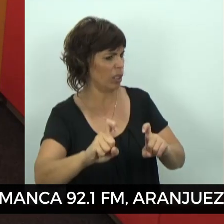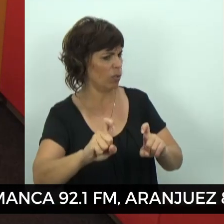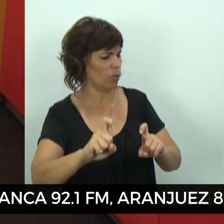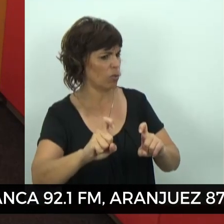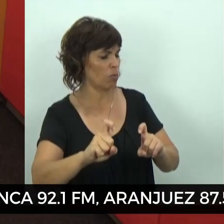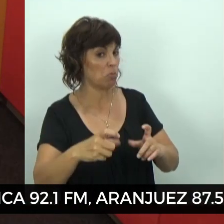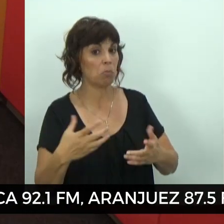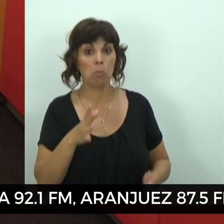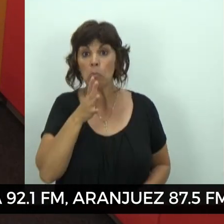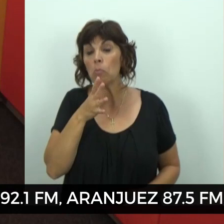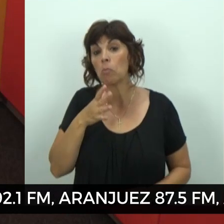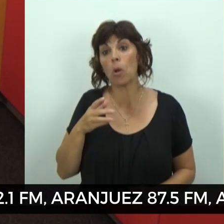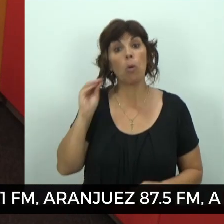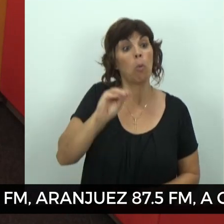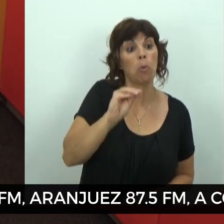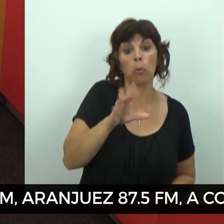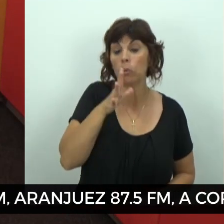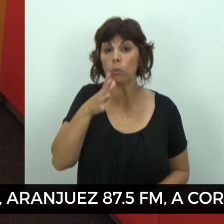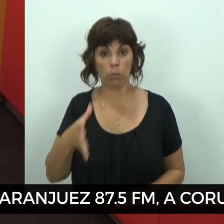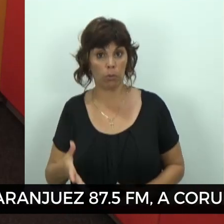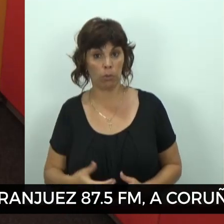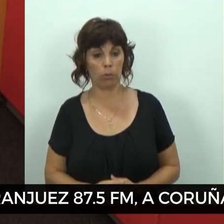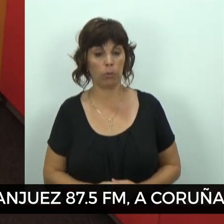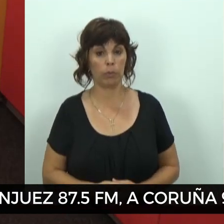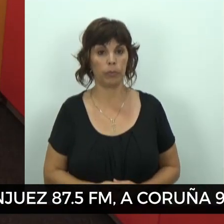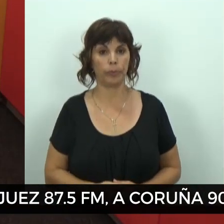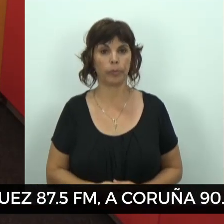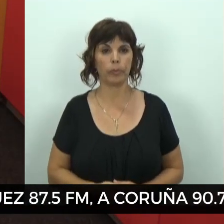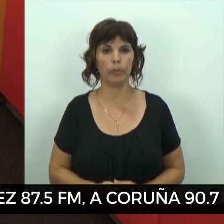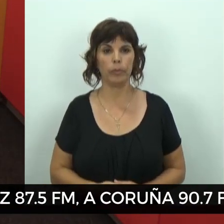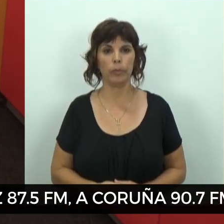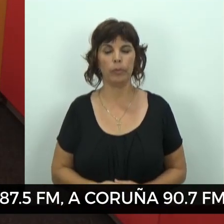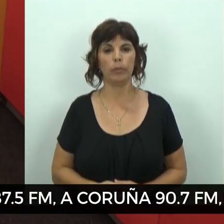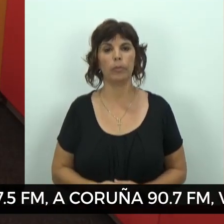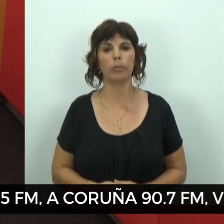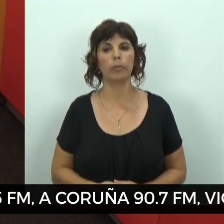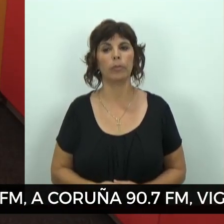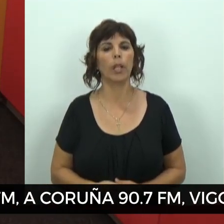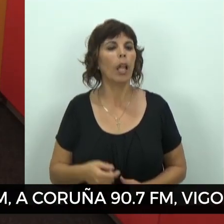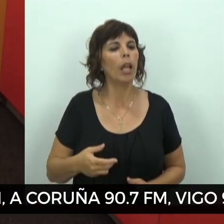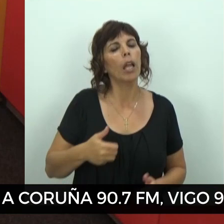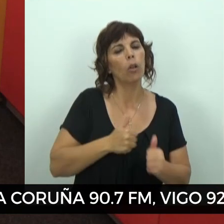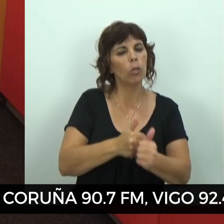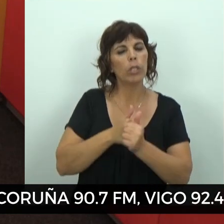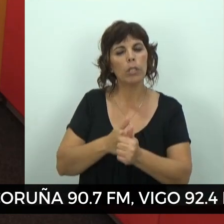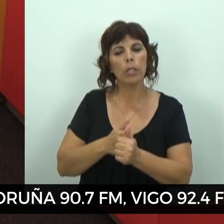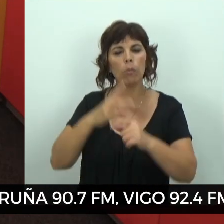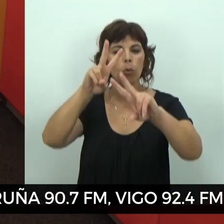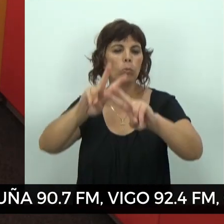Ellos podían observar una cosa, que luego 35 veces lo podemos